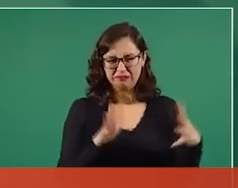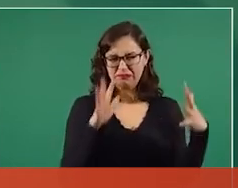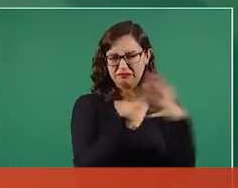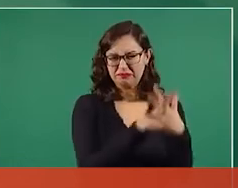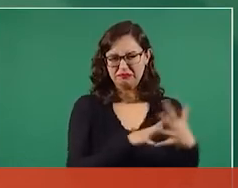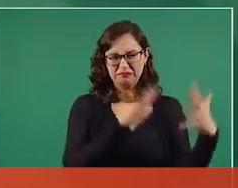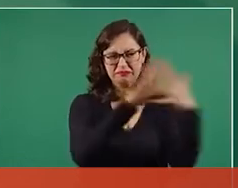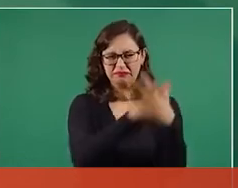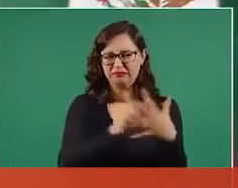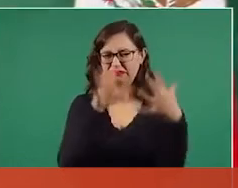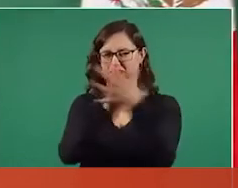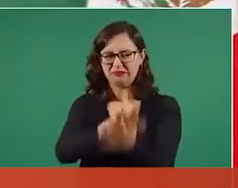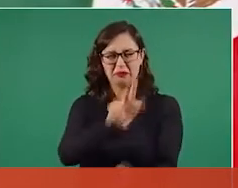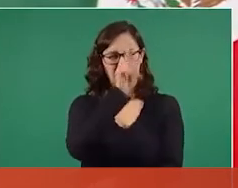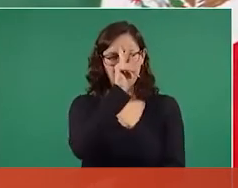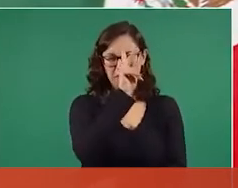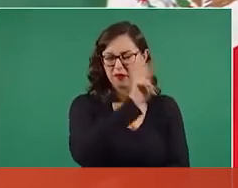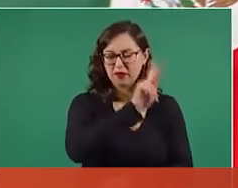Era cuando